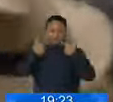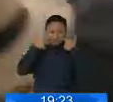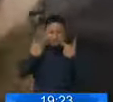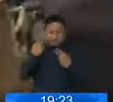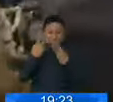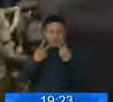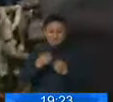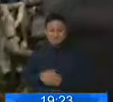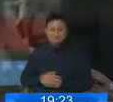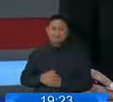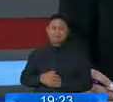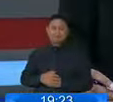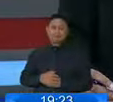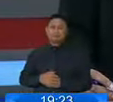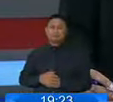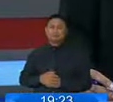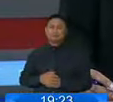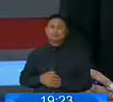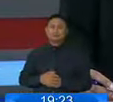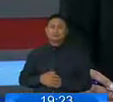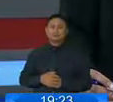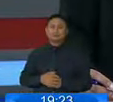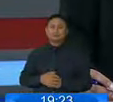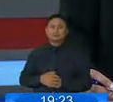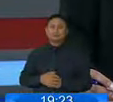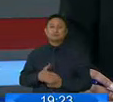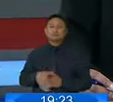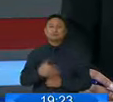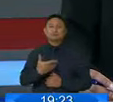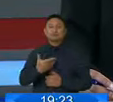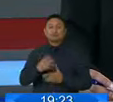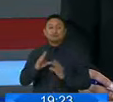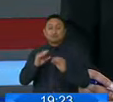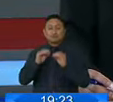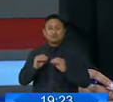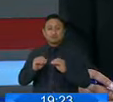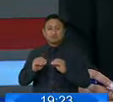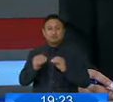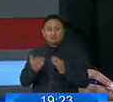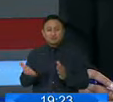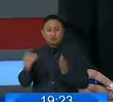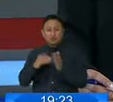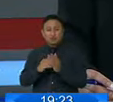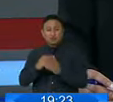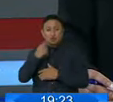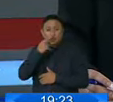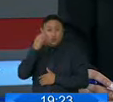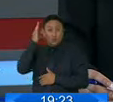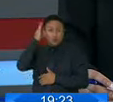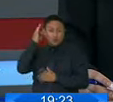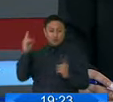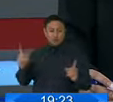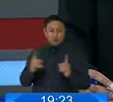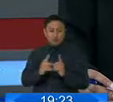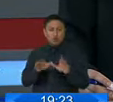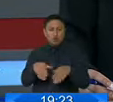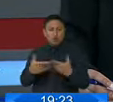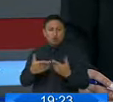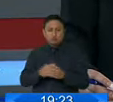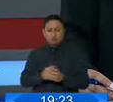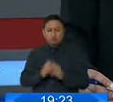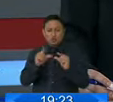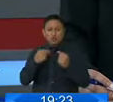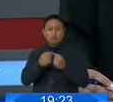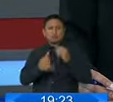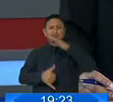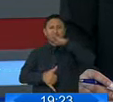Informó Carmita Argotti. La enseñanza con enfoque de género vuelve a ser el centro de la polémica entre colectivos LGBTI